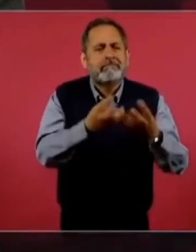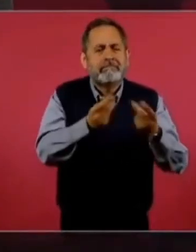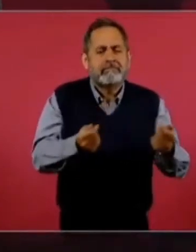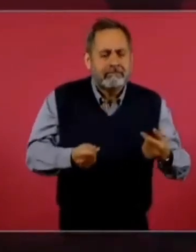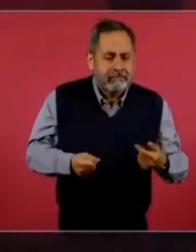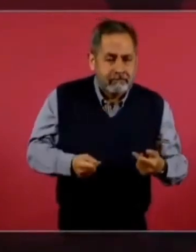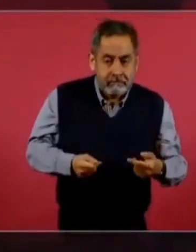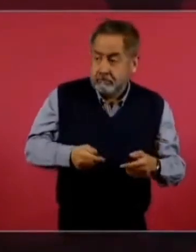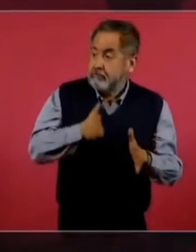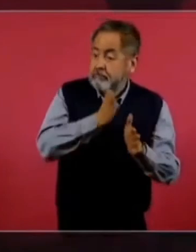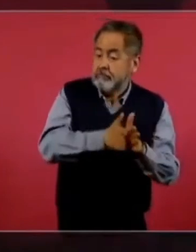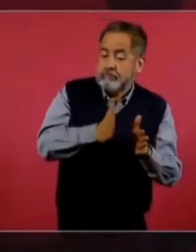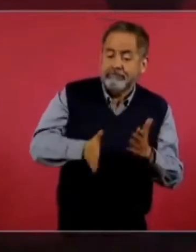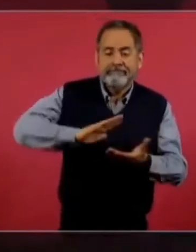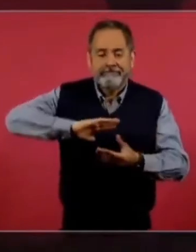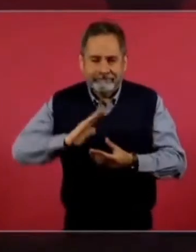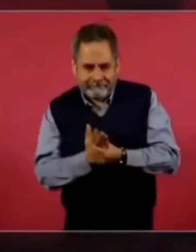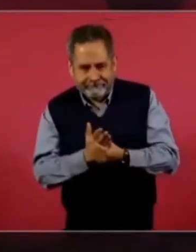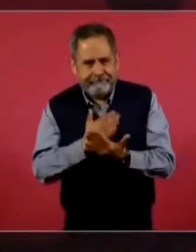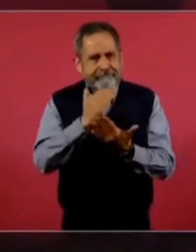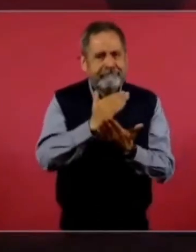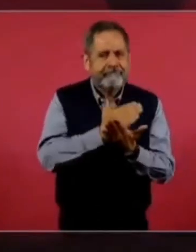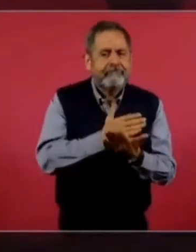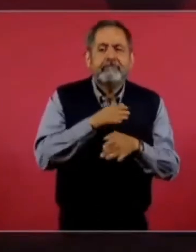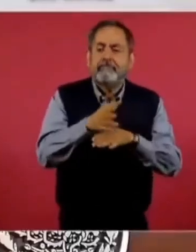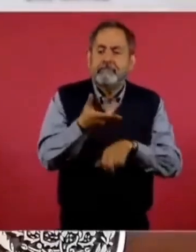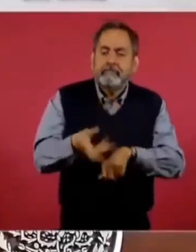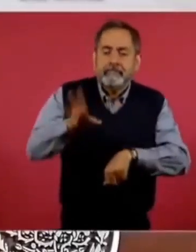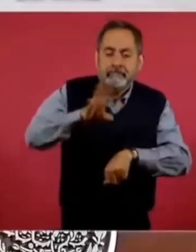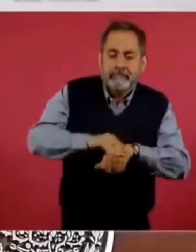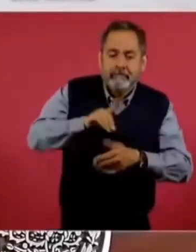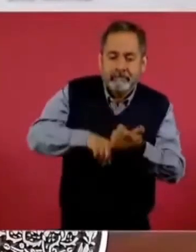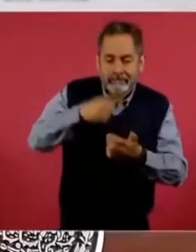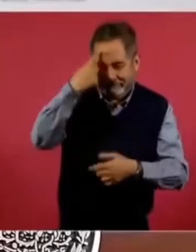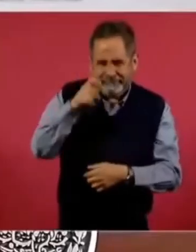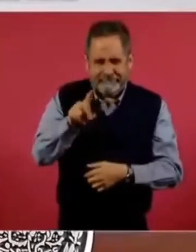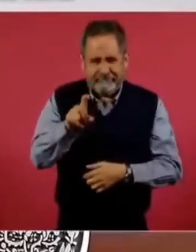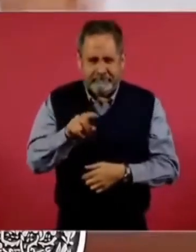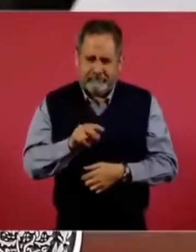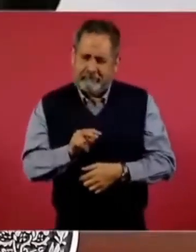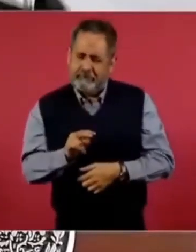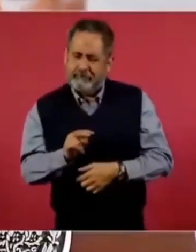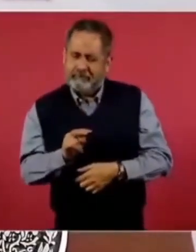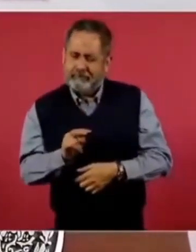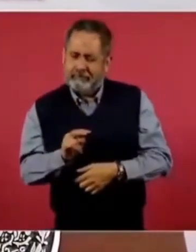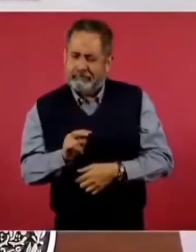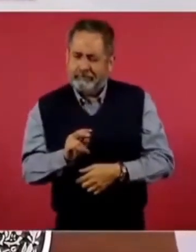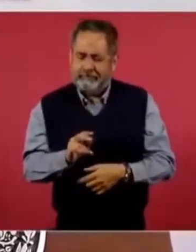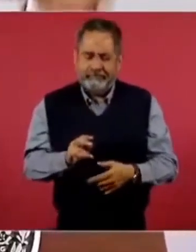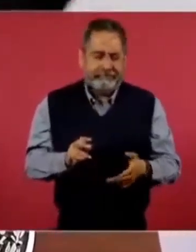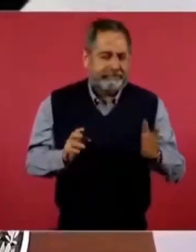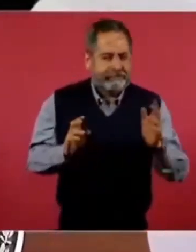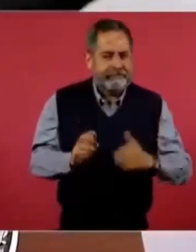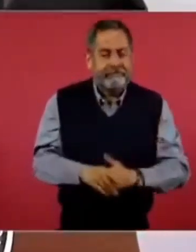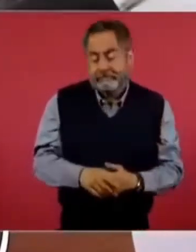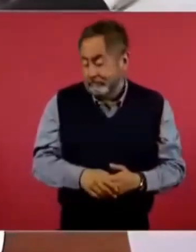el archivo donde están los expedientes sobre los permisos de agua. Eso era.